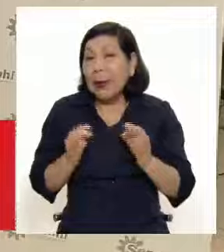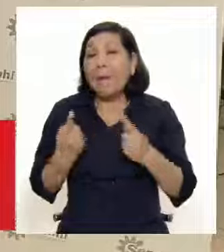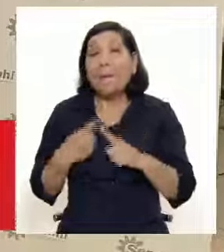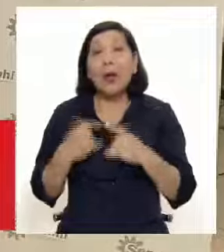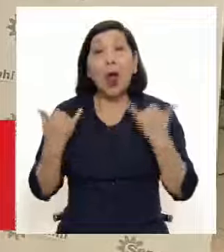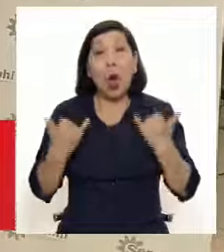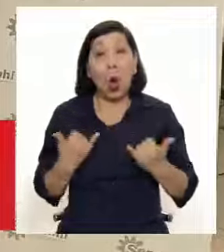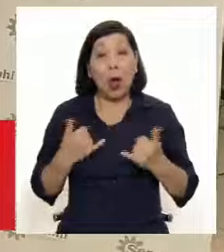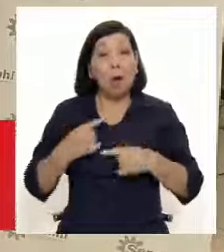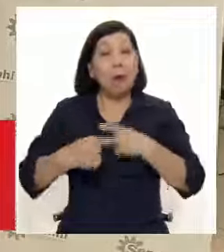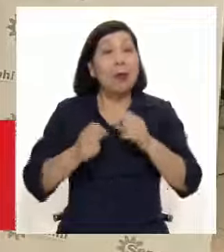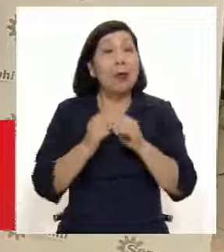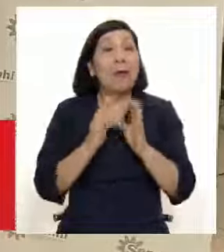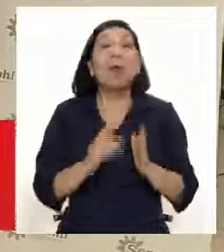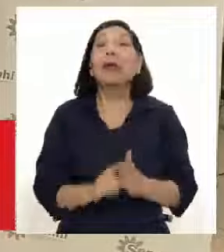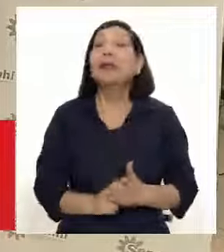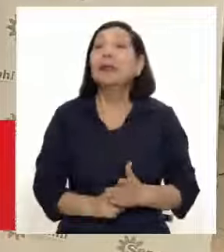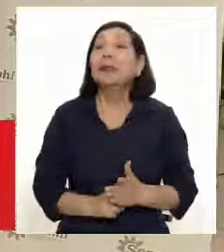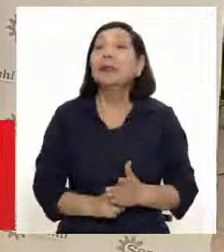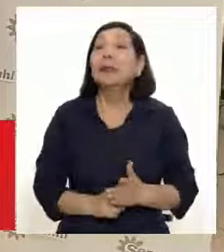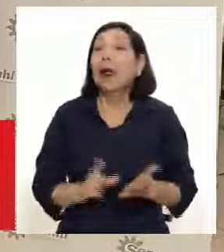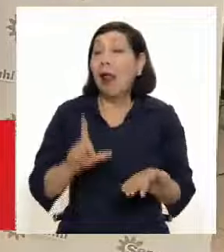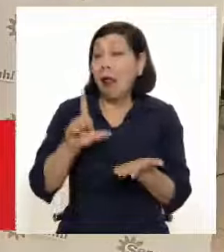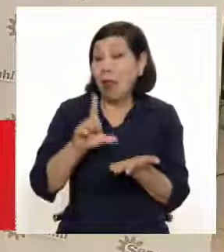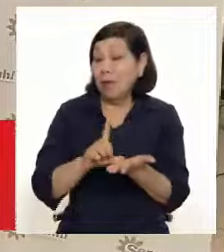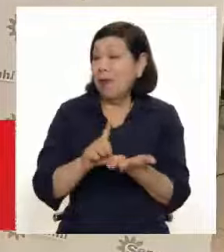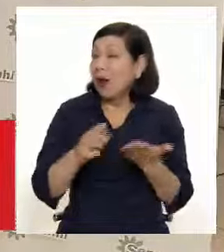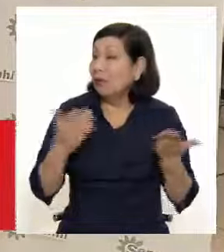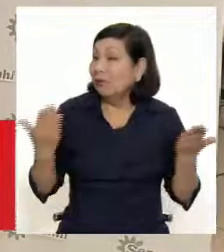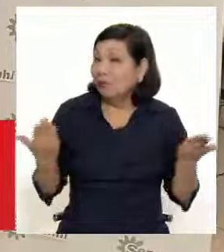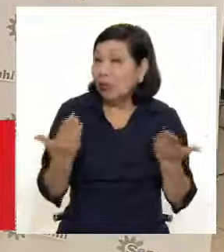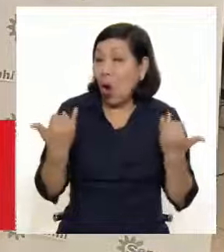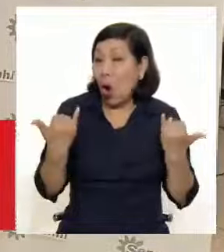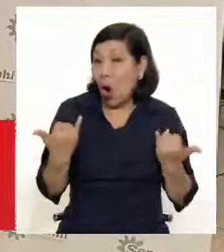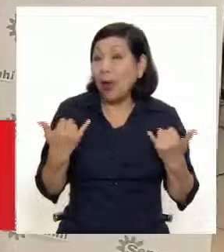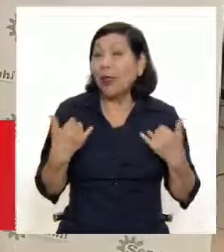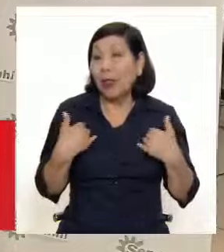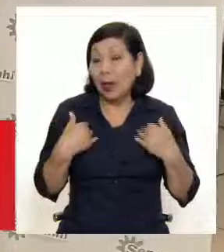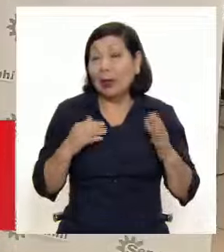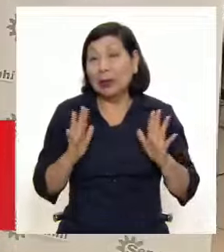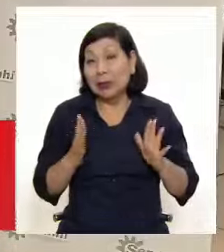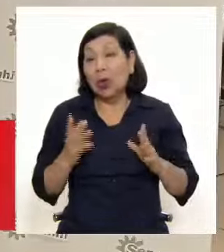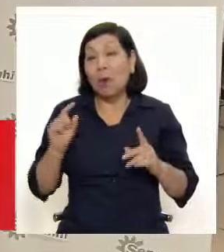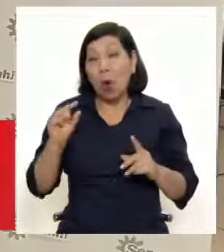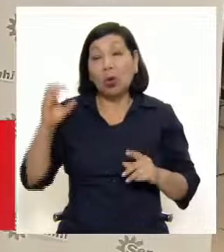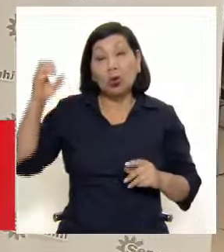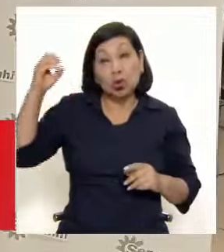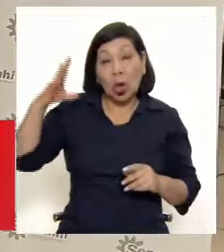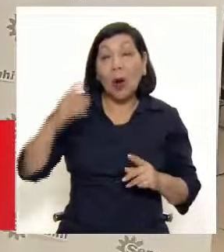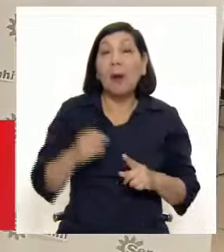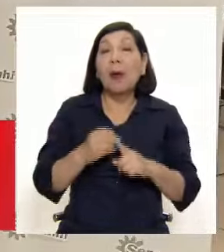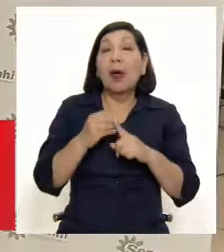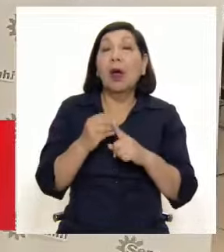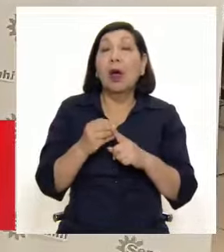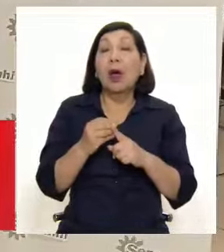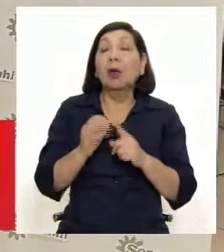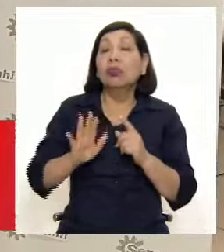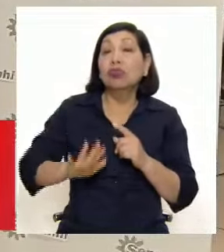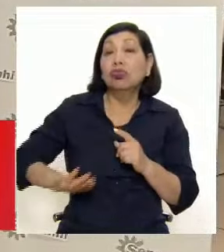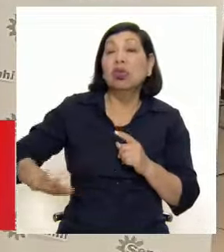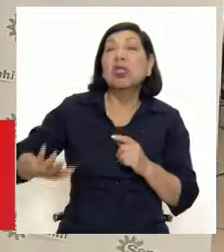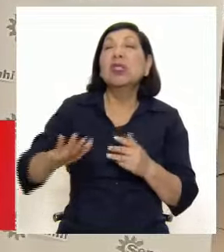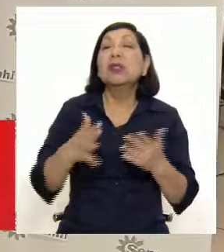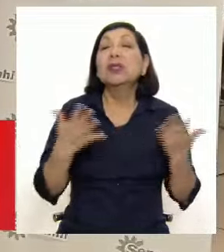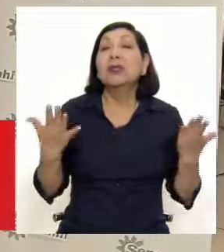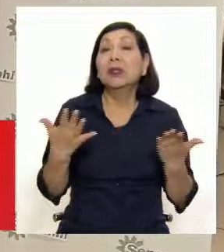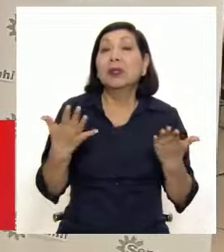para hoy y los próximos días. Comenzamos pues con Lima Metropolitana. Hoy también tenemos probabilidad de brillo solar, principalmente hacia los sectores